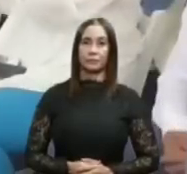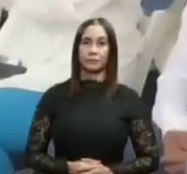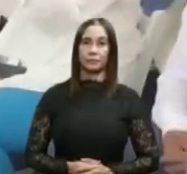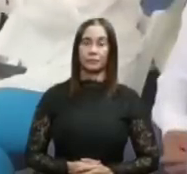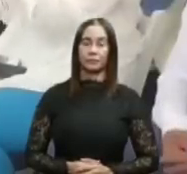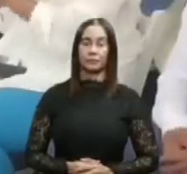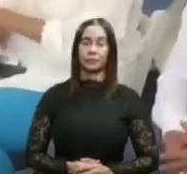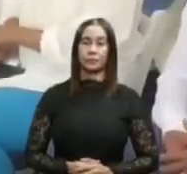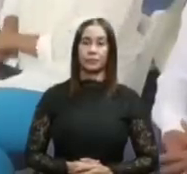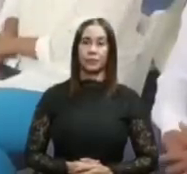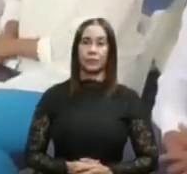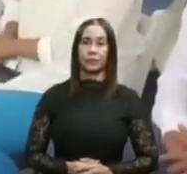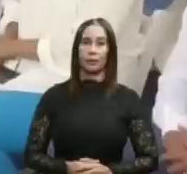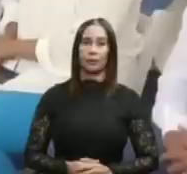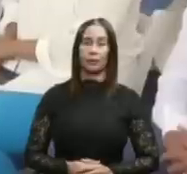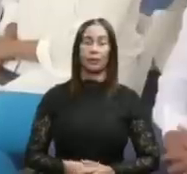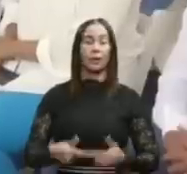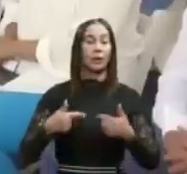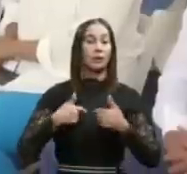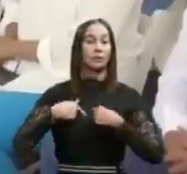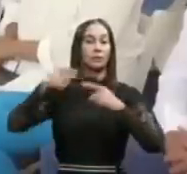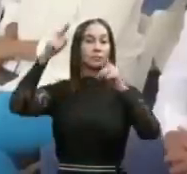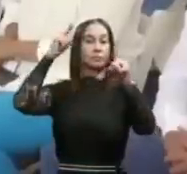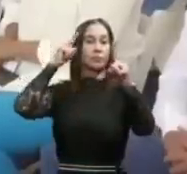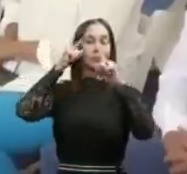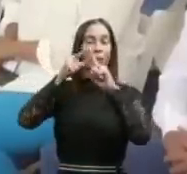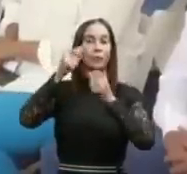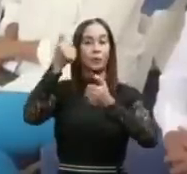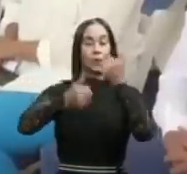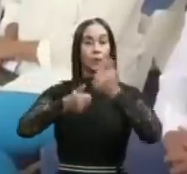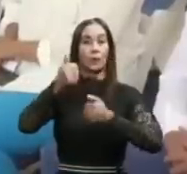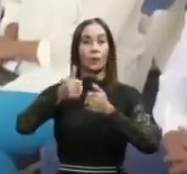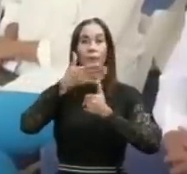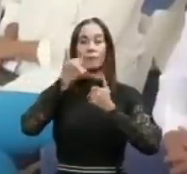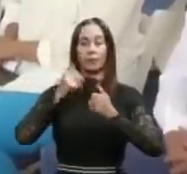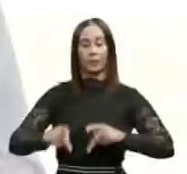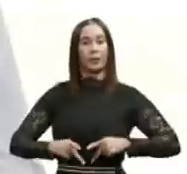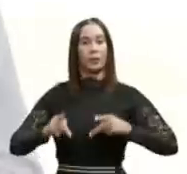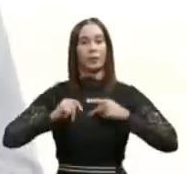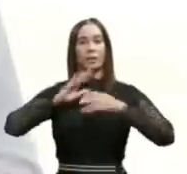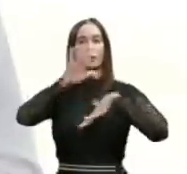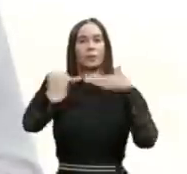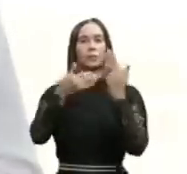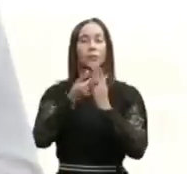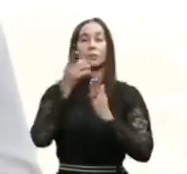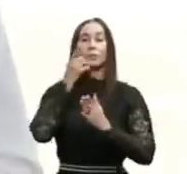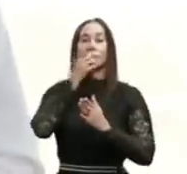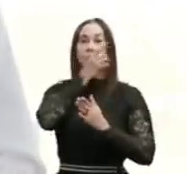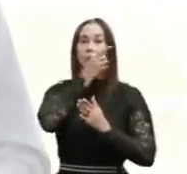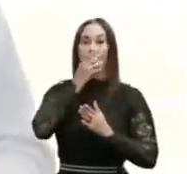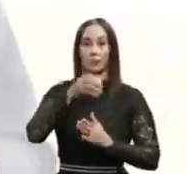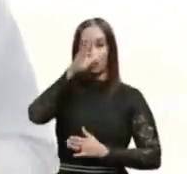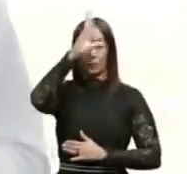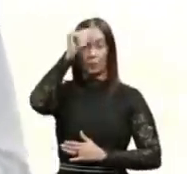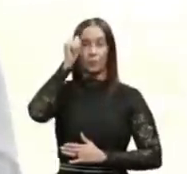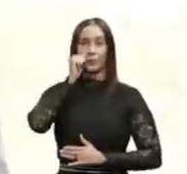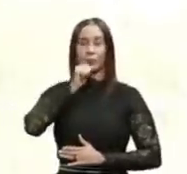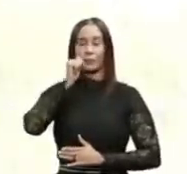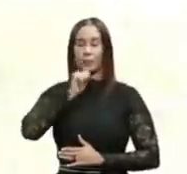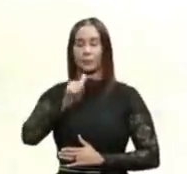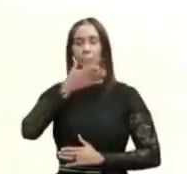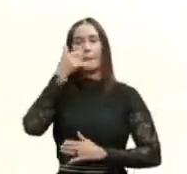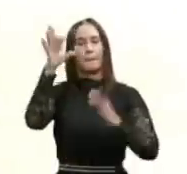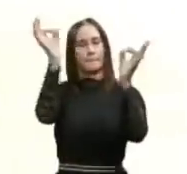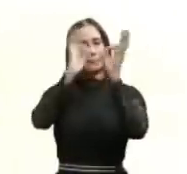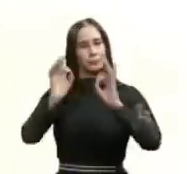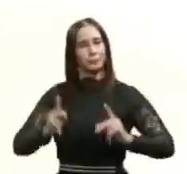Y yo tengo un firme propósito, que es mejorar la calidad de vida de los dominicanos y las dominicanas. Y para mejorar esa calidad